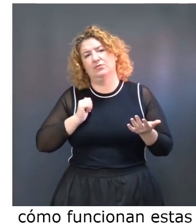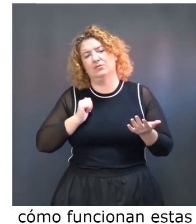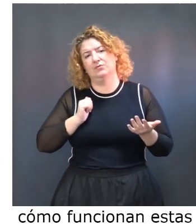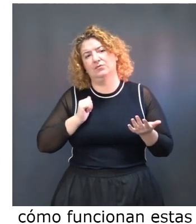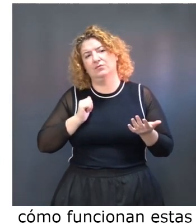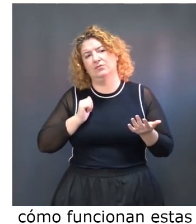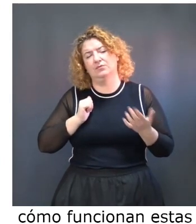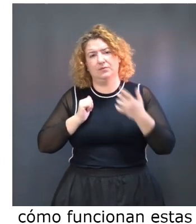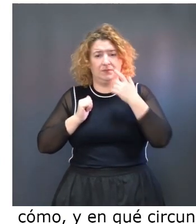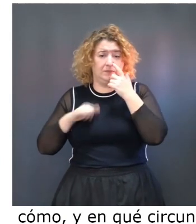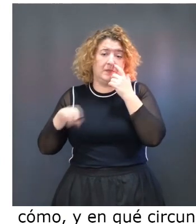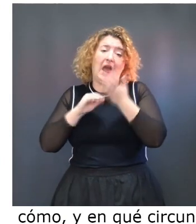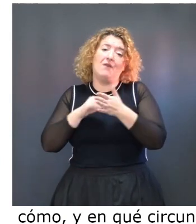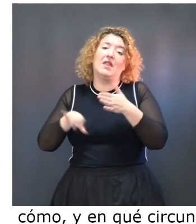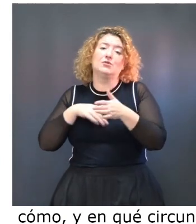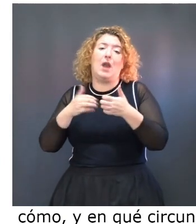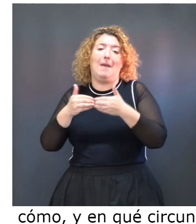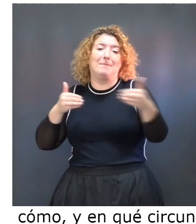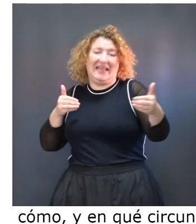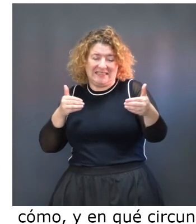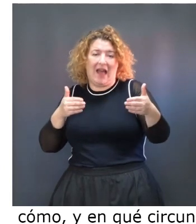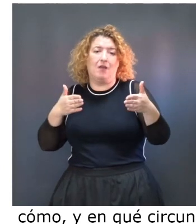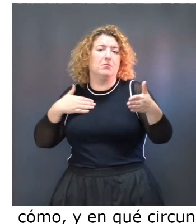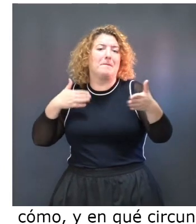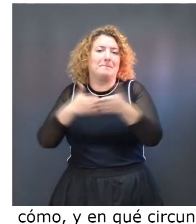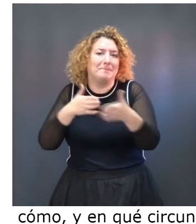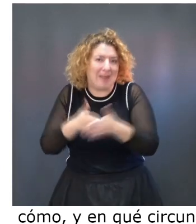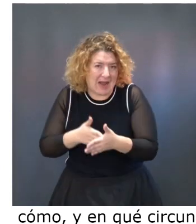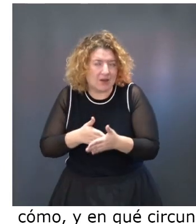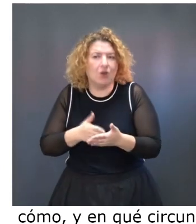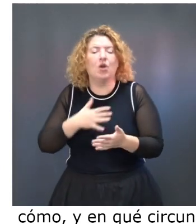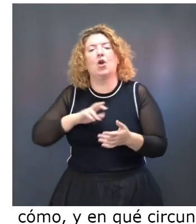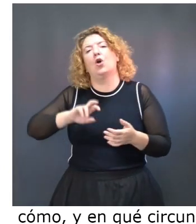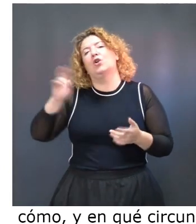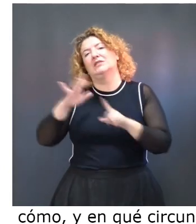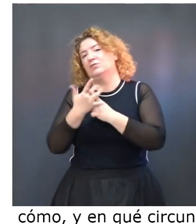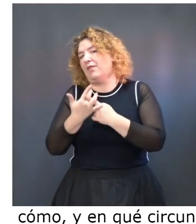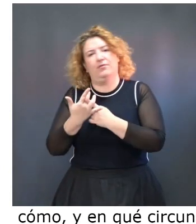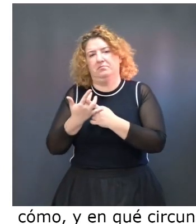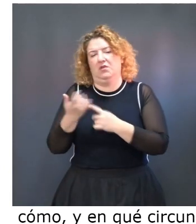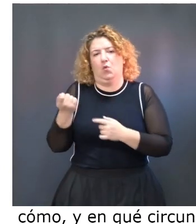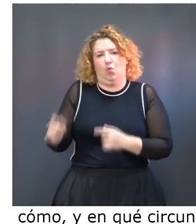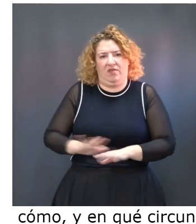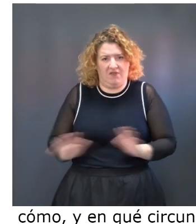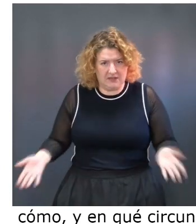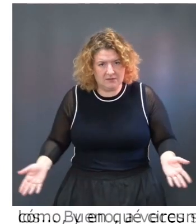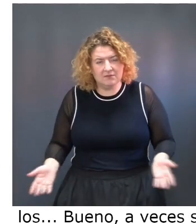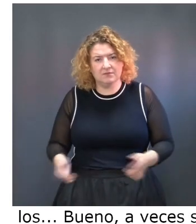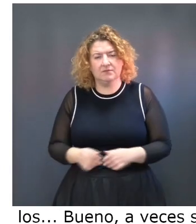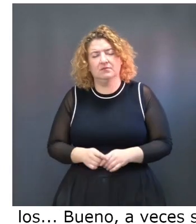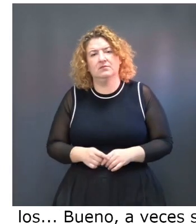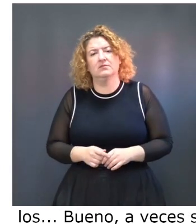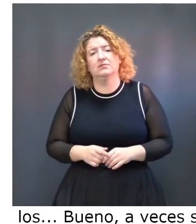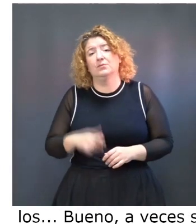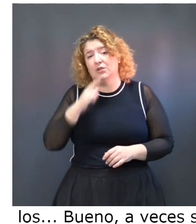bueno, a veces son barreras y brechas, pero otras veces también son exposiciones innecesarias, ¿no? Entonces yo creo que nosotros desde